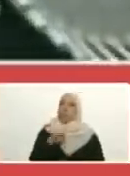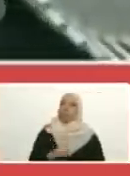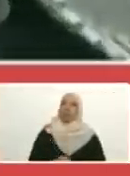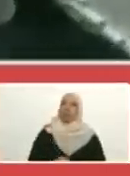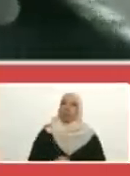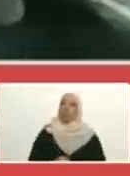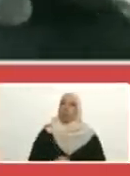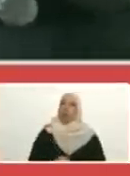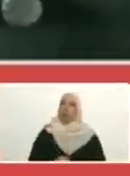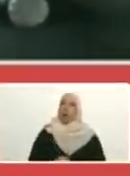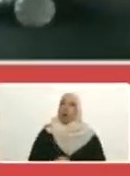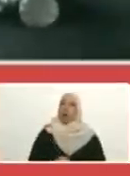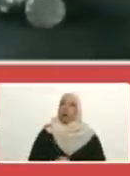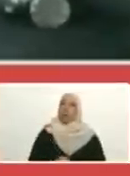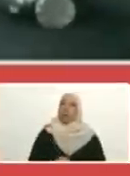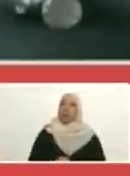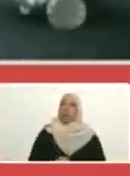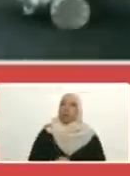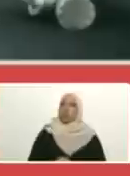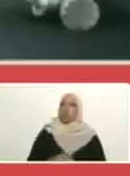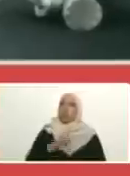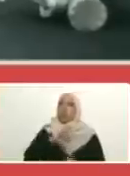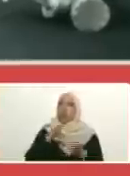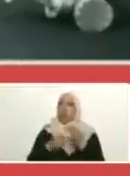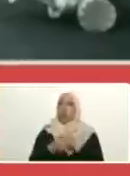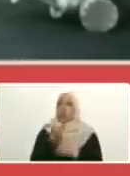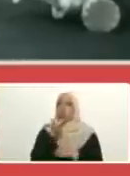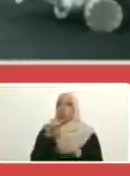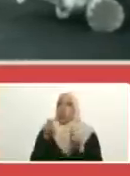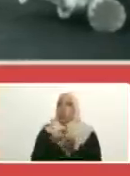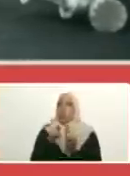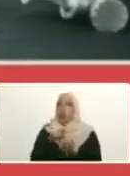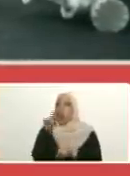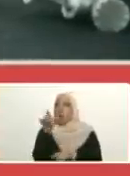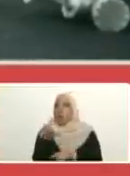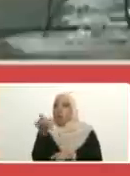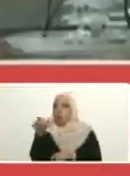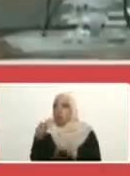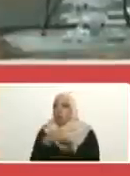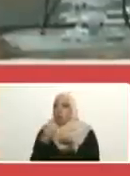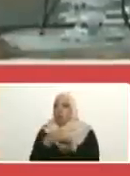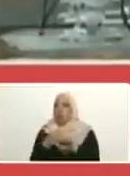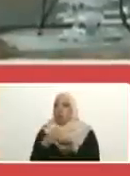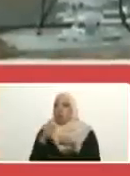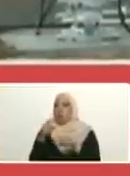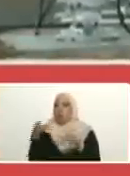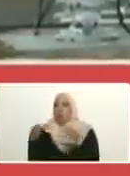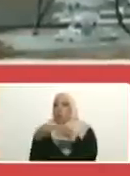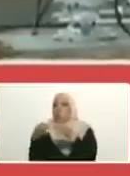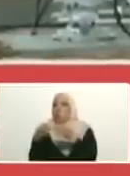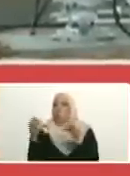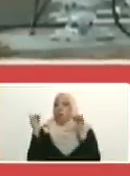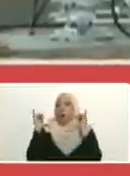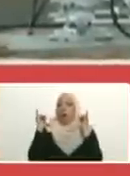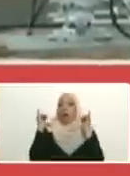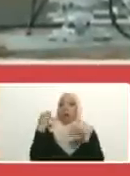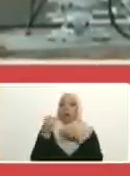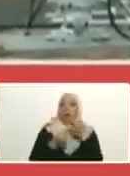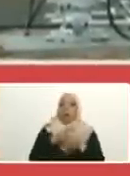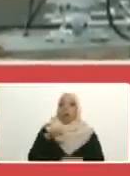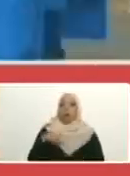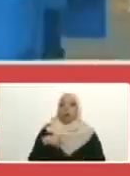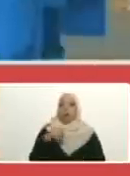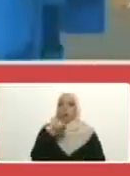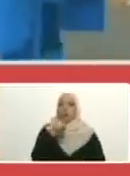¿verdad? Cuando tú le dices a la gente, tú estás macollando, ¿vale? Mira, esto es una macolla, este grupo que está aquí. Están